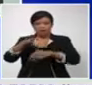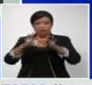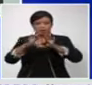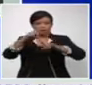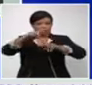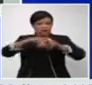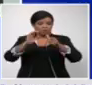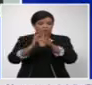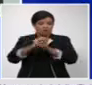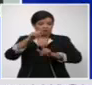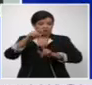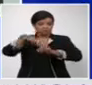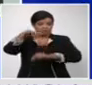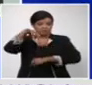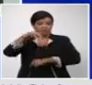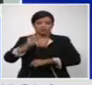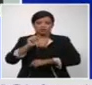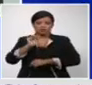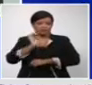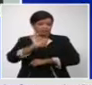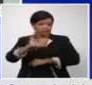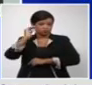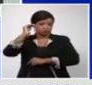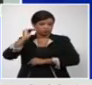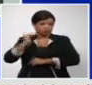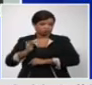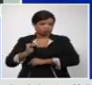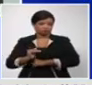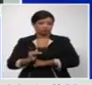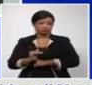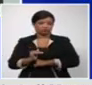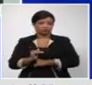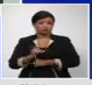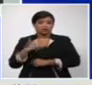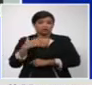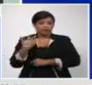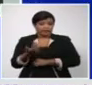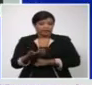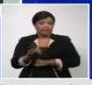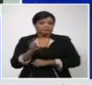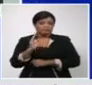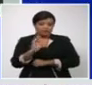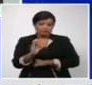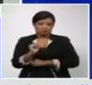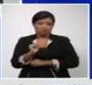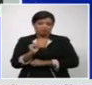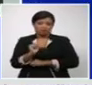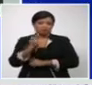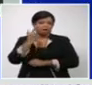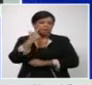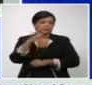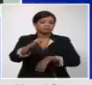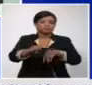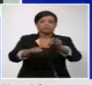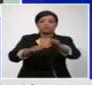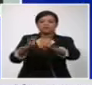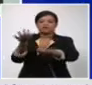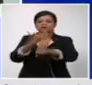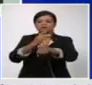Matanzas, Pinar del Río, así que permite identificar, primero cumplir los protocolos